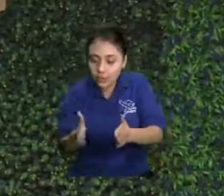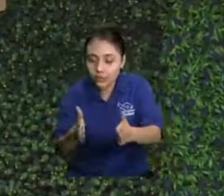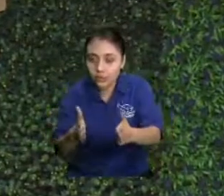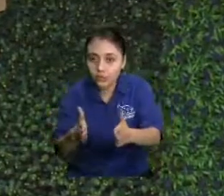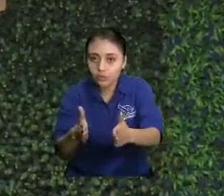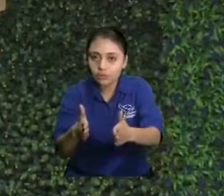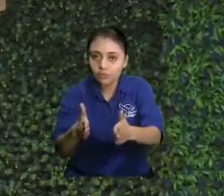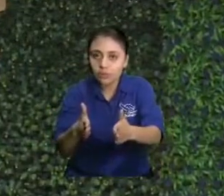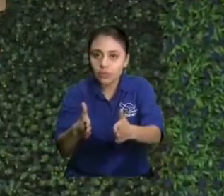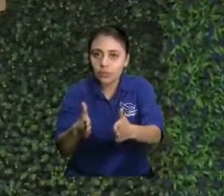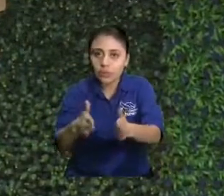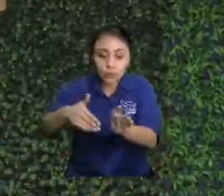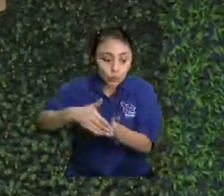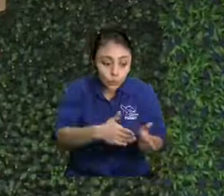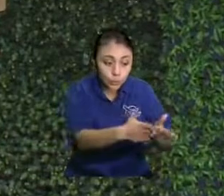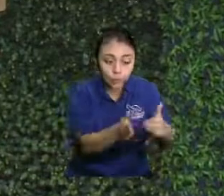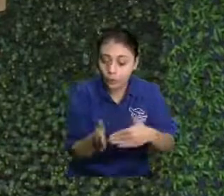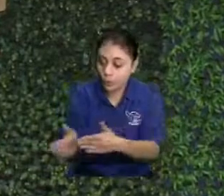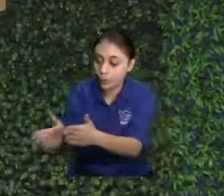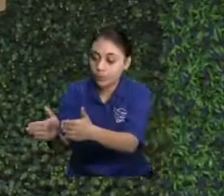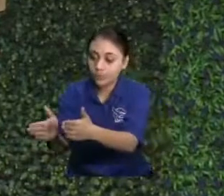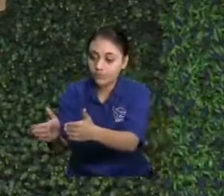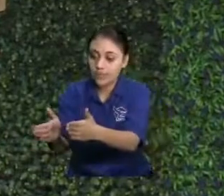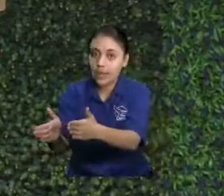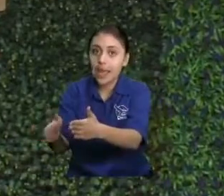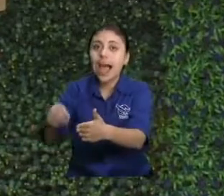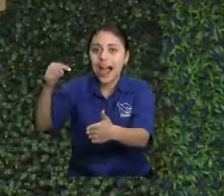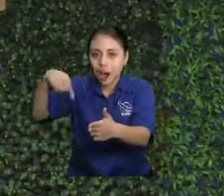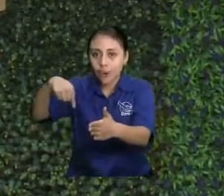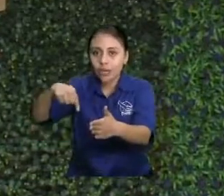recto, los montes, los creídos que se bajen,